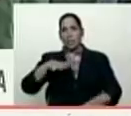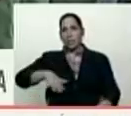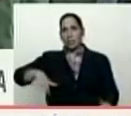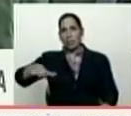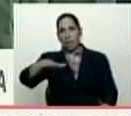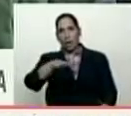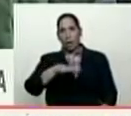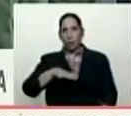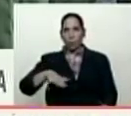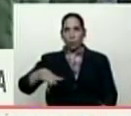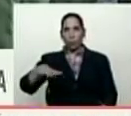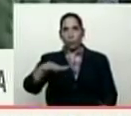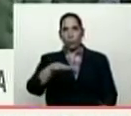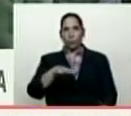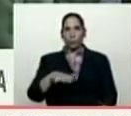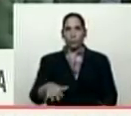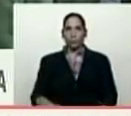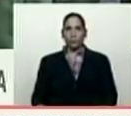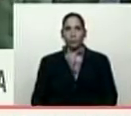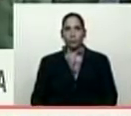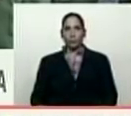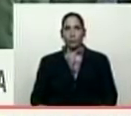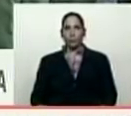de Mantecal, de esta zona, pues.